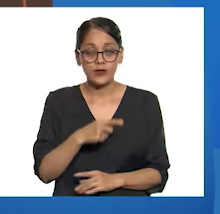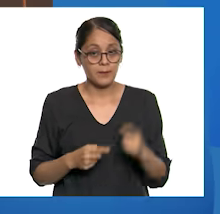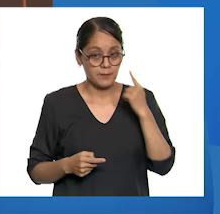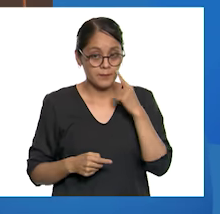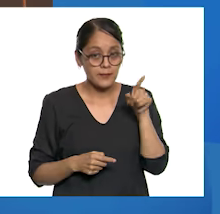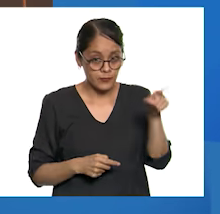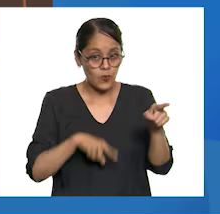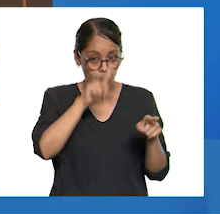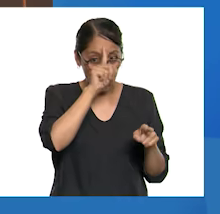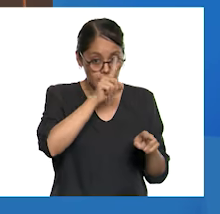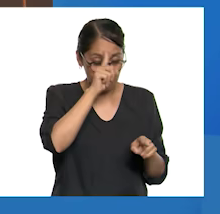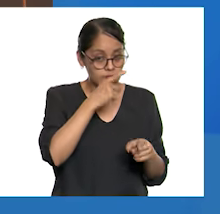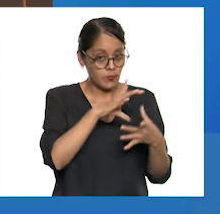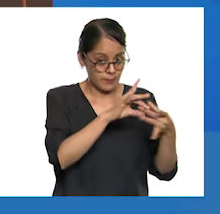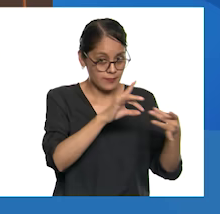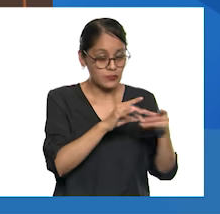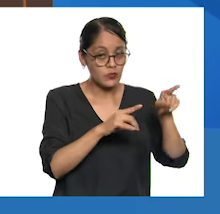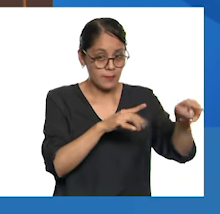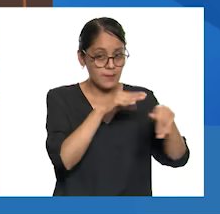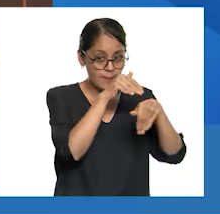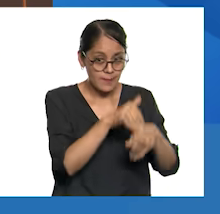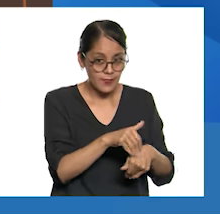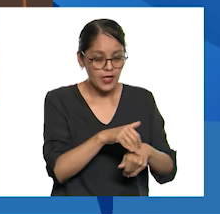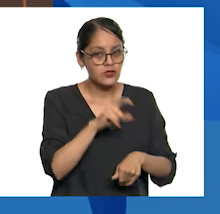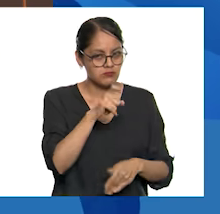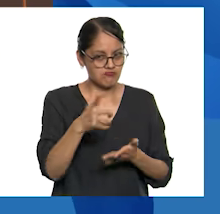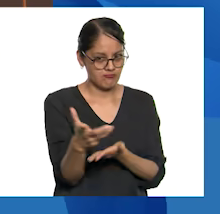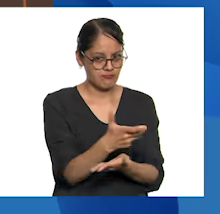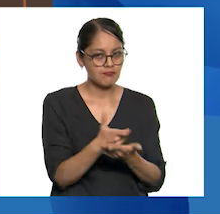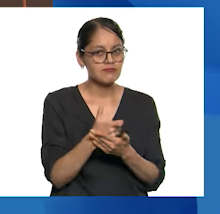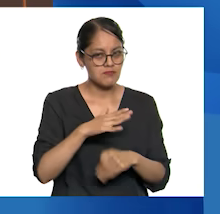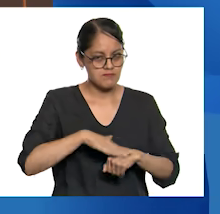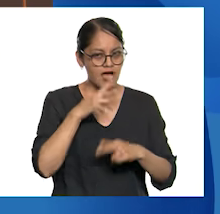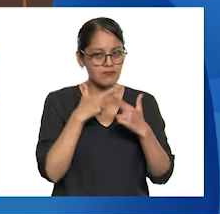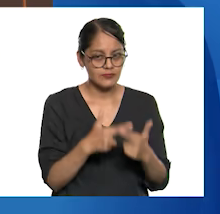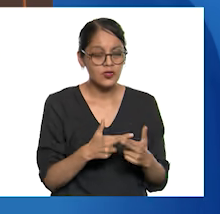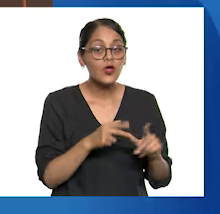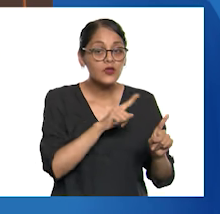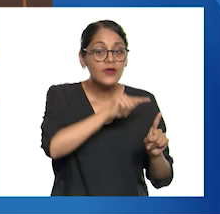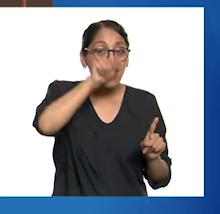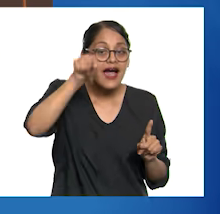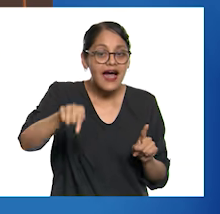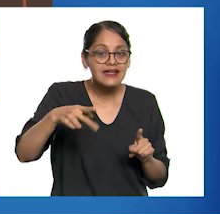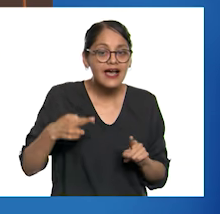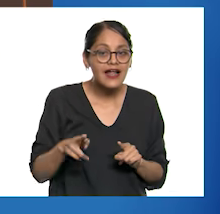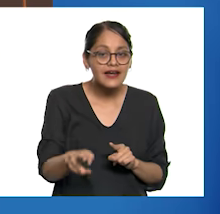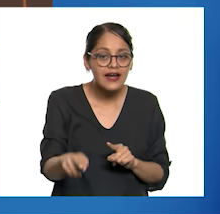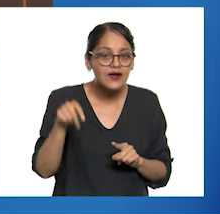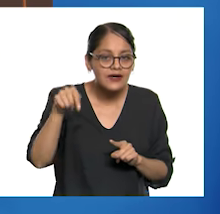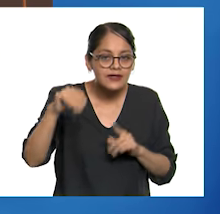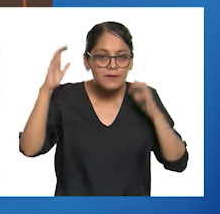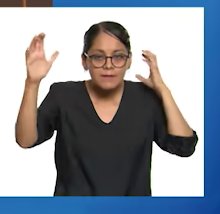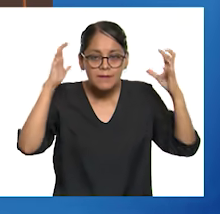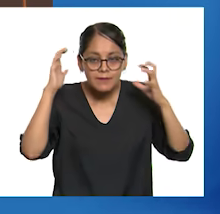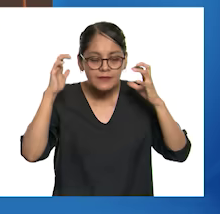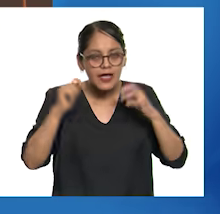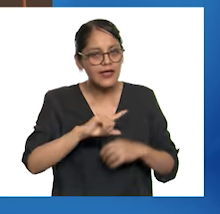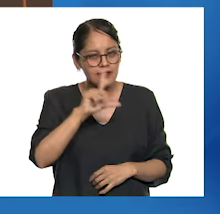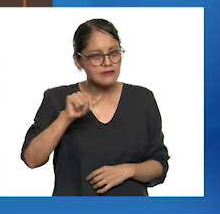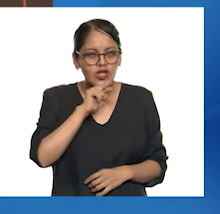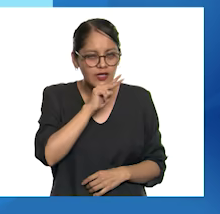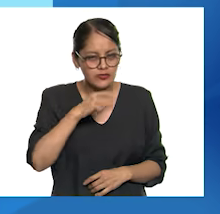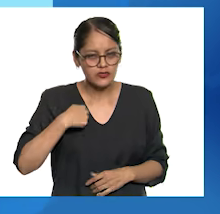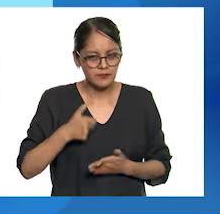sigues mis consejos tendrás hecha tu fortuna, ve a bañarte al río en el sitio que yo te diga y luego yo haré lo demás.